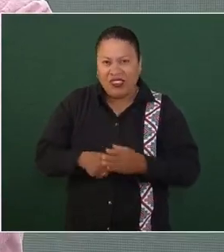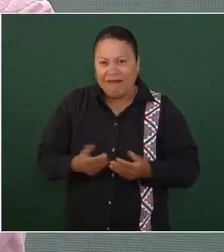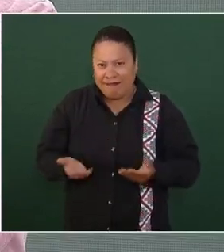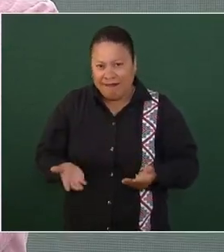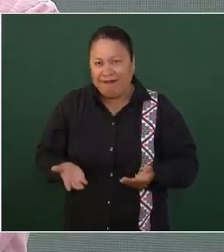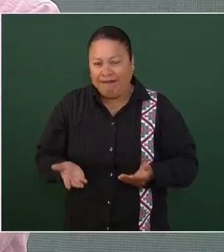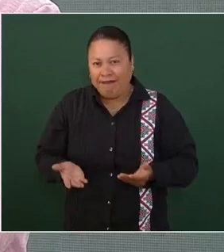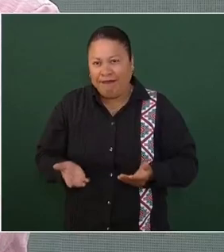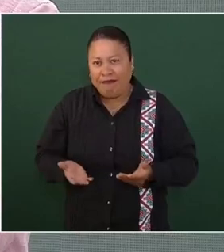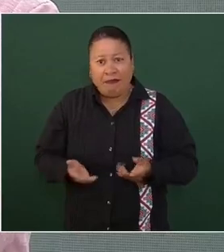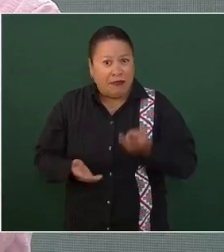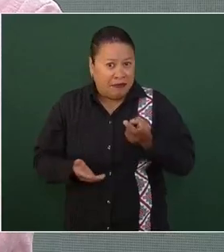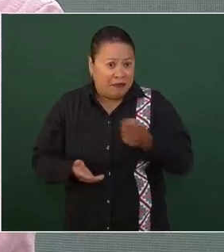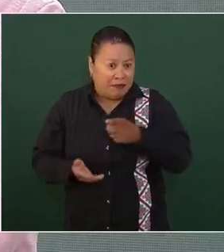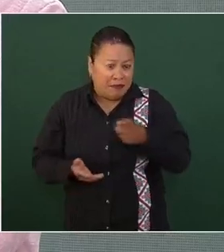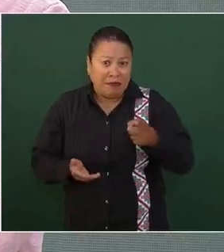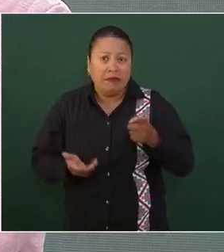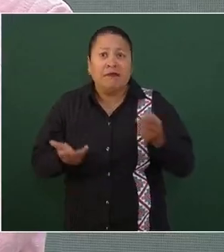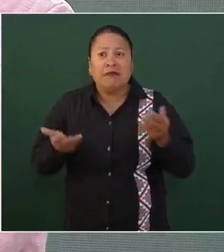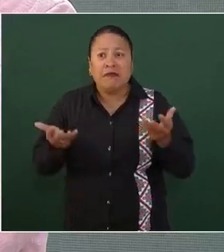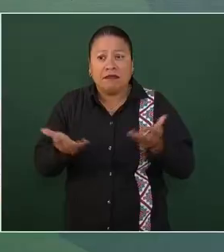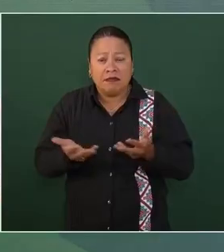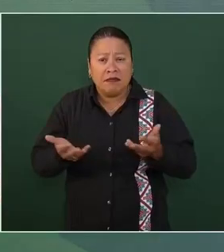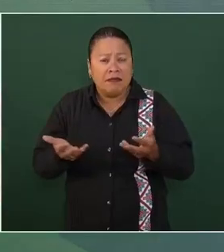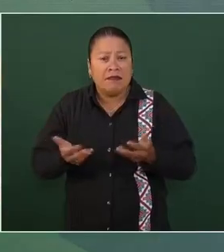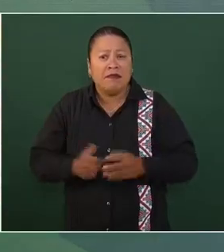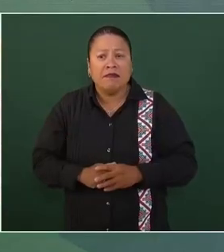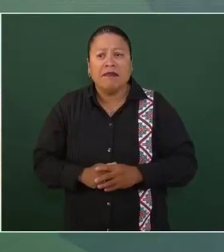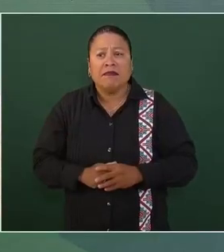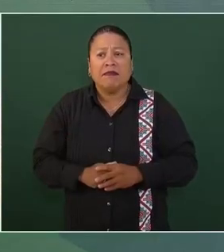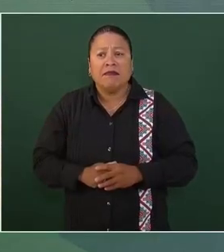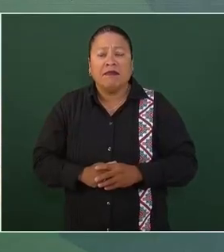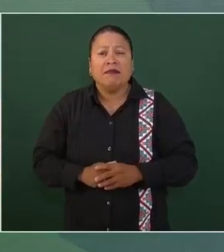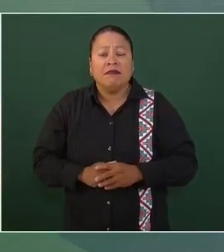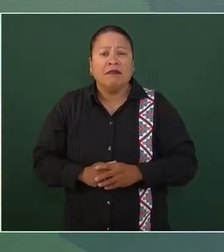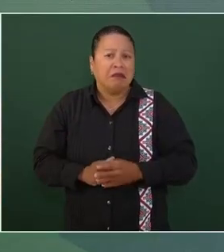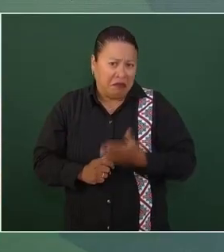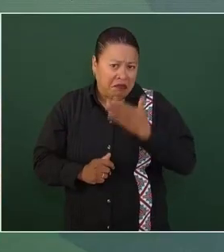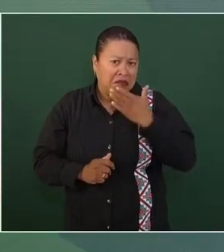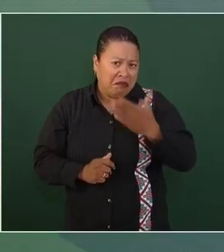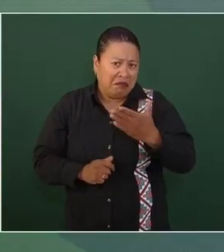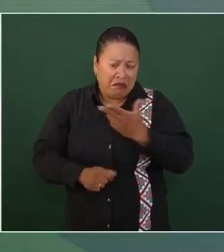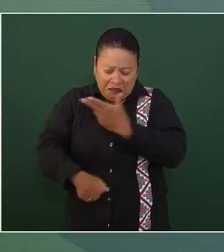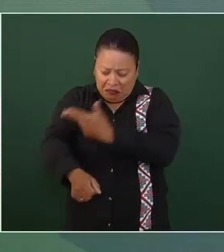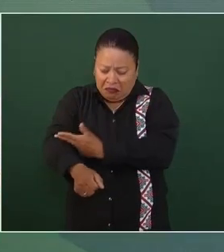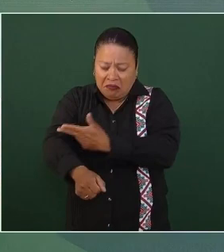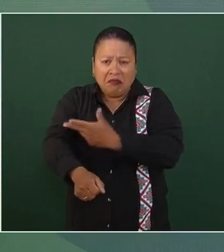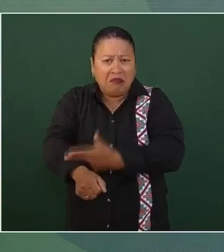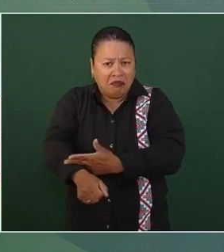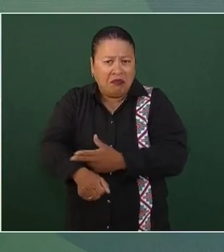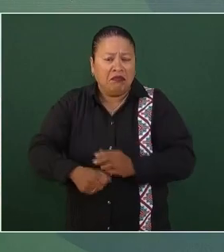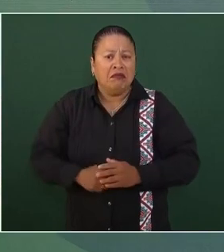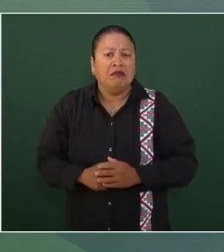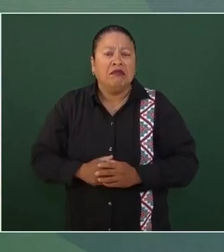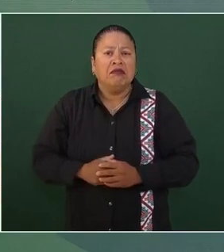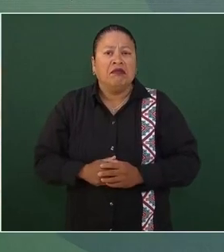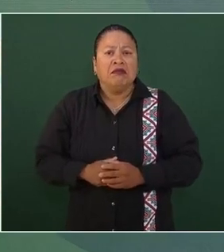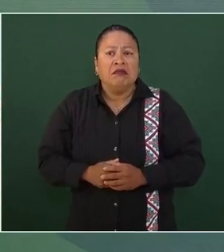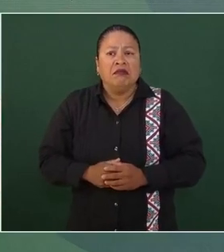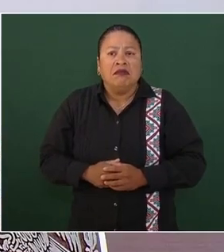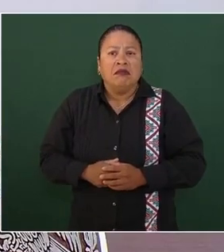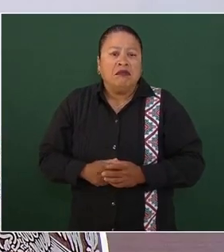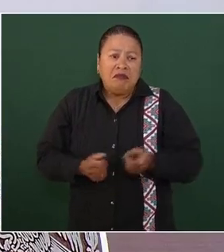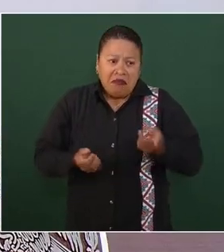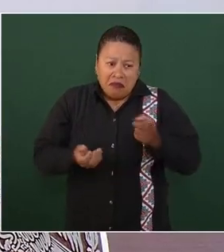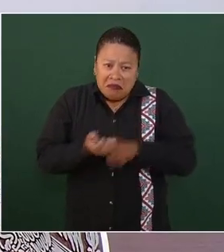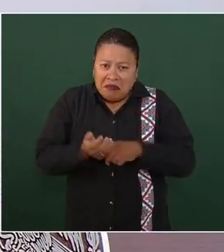han actuado pues con honestidad no son